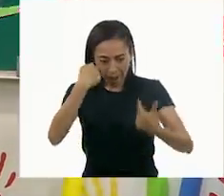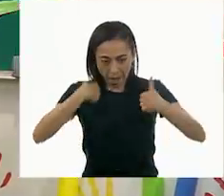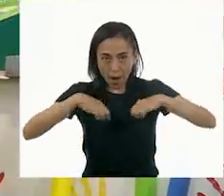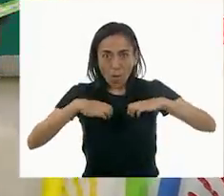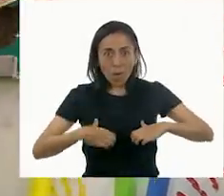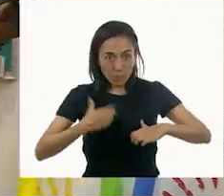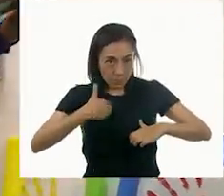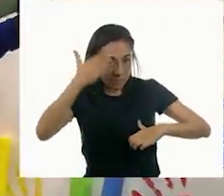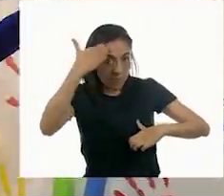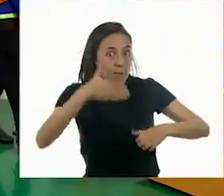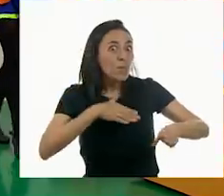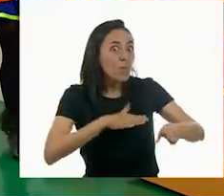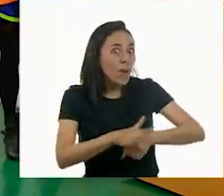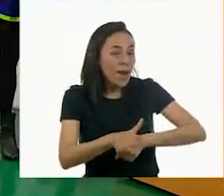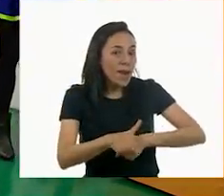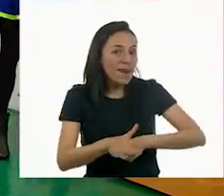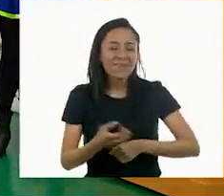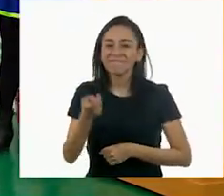a mostrarles aquí